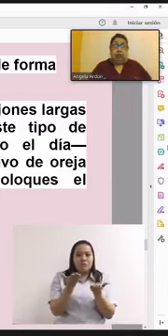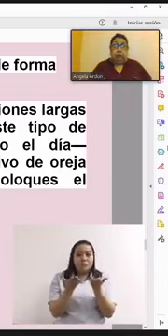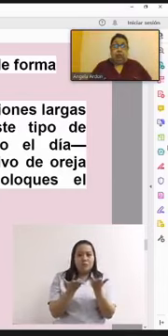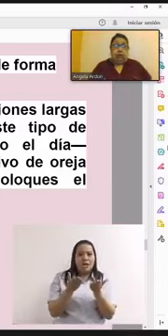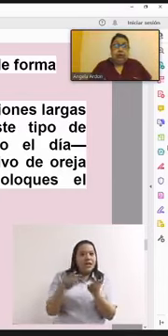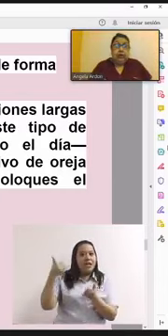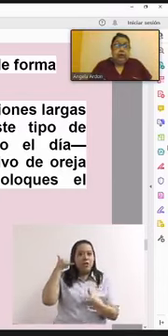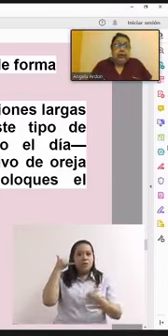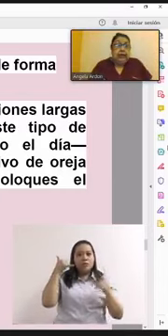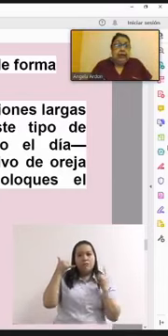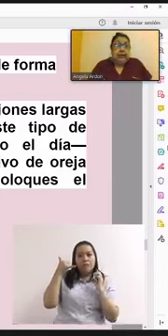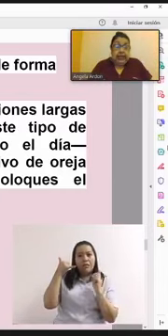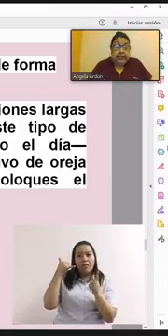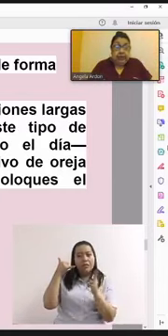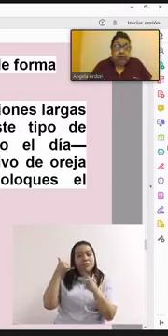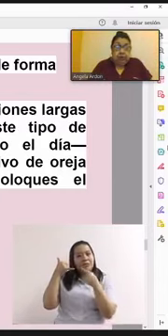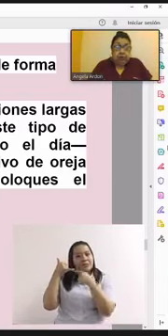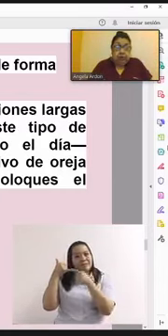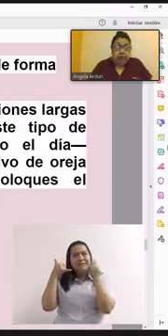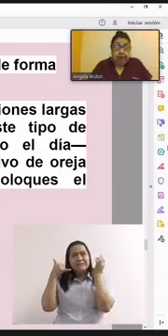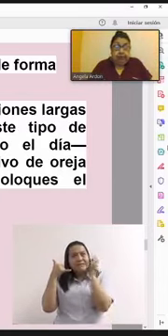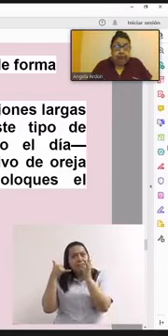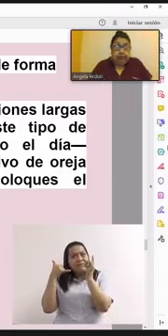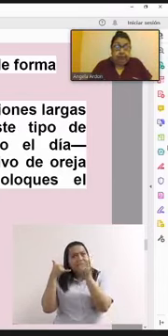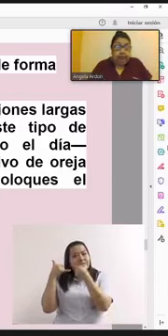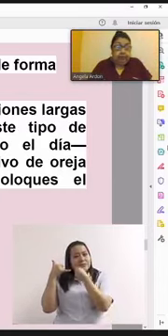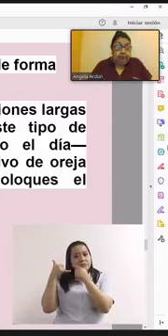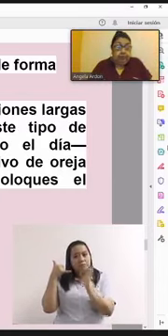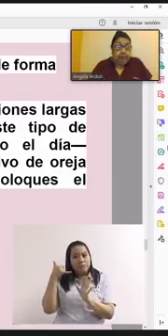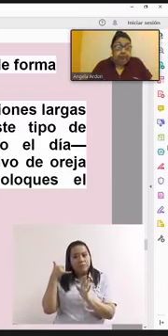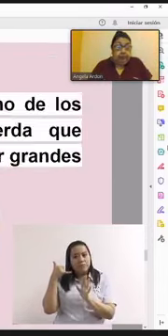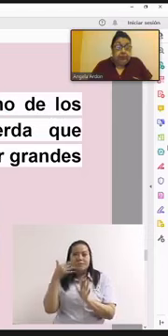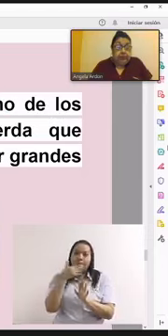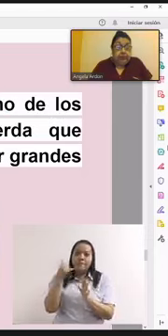eso. La siguiente, por favor.